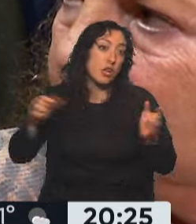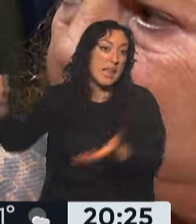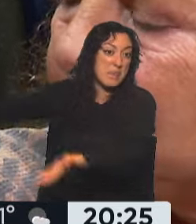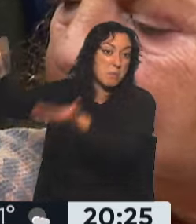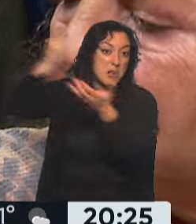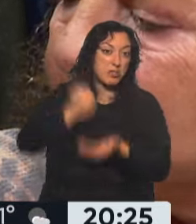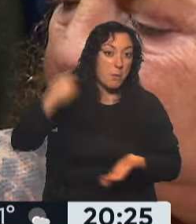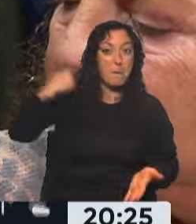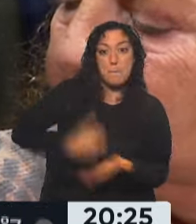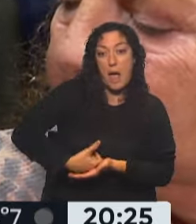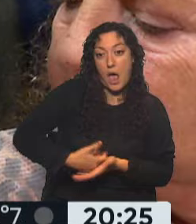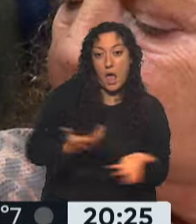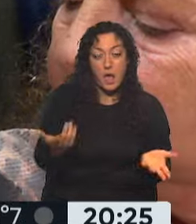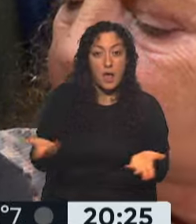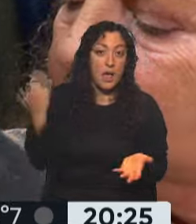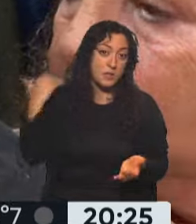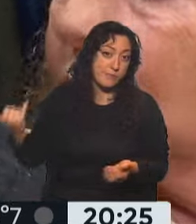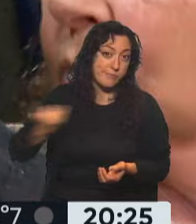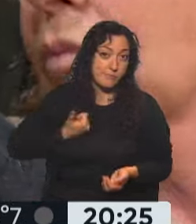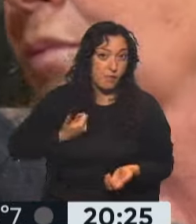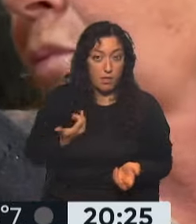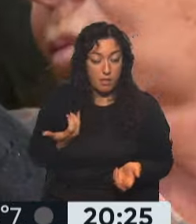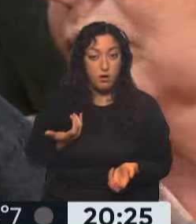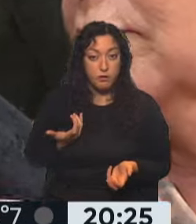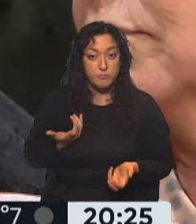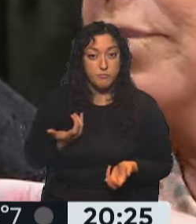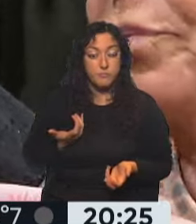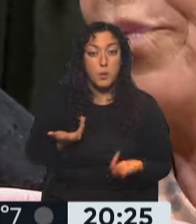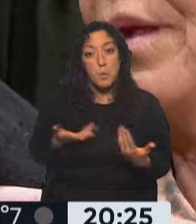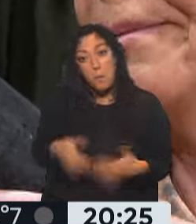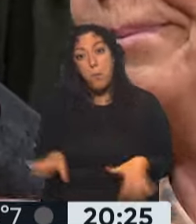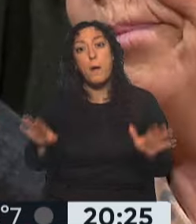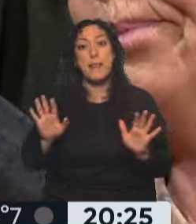que ya el GAFI nos advirtió diciendo que podían ser